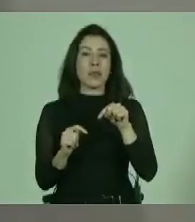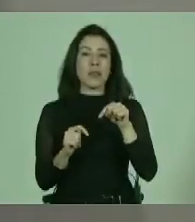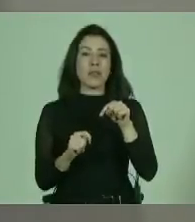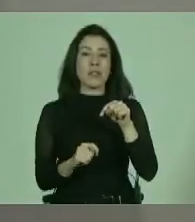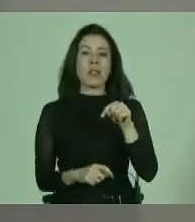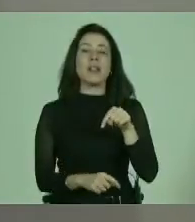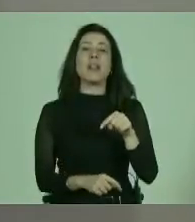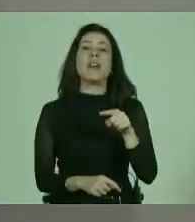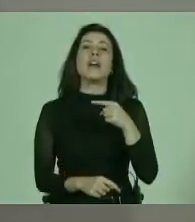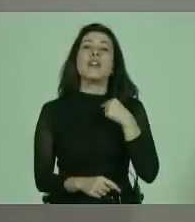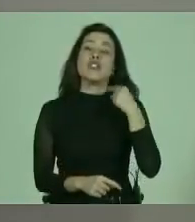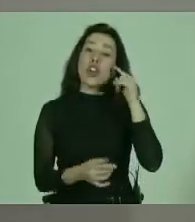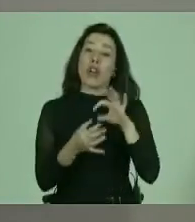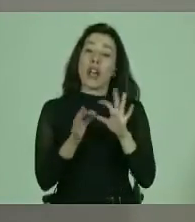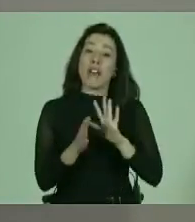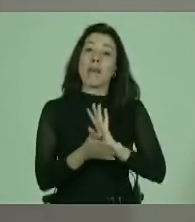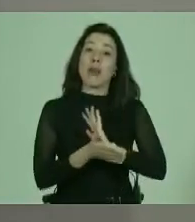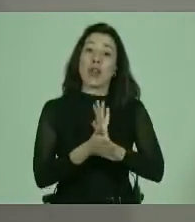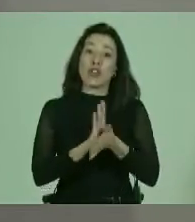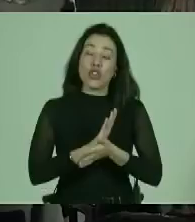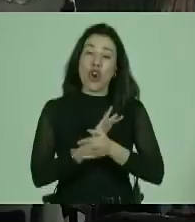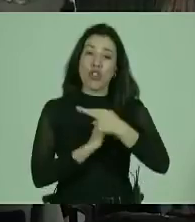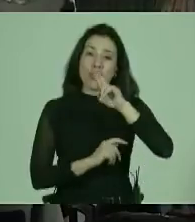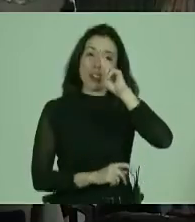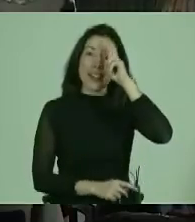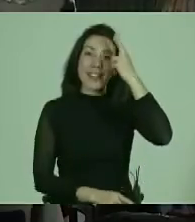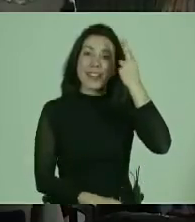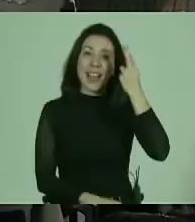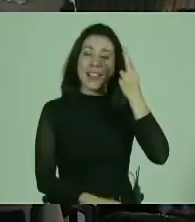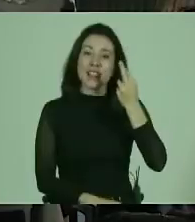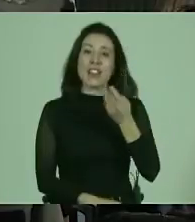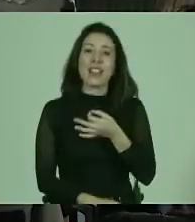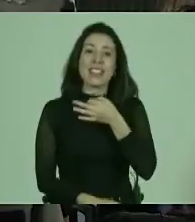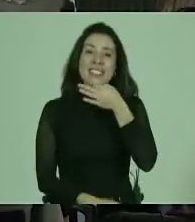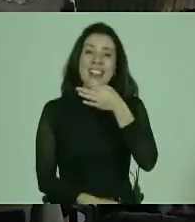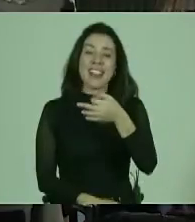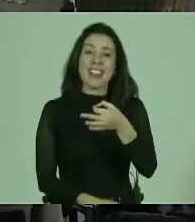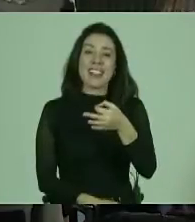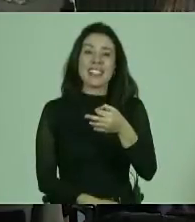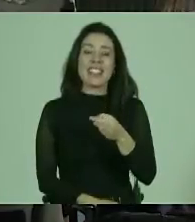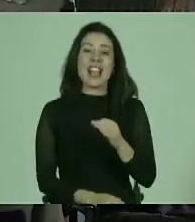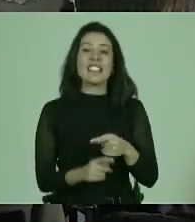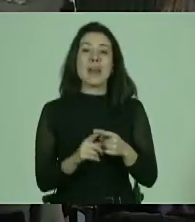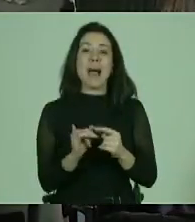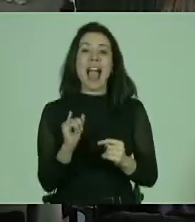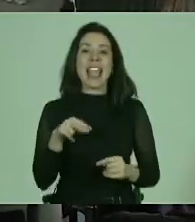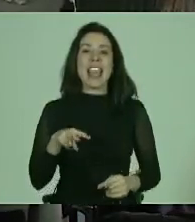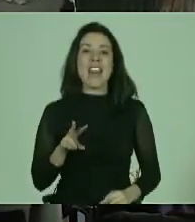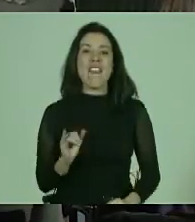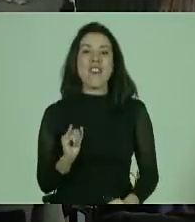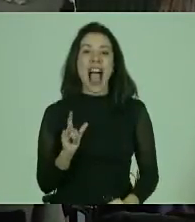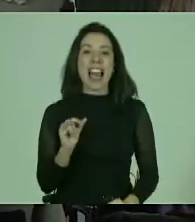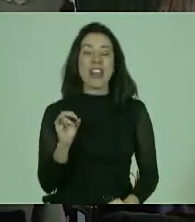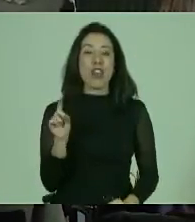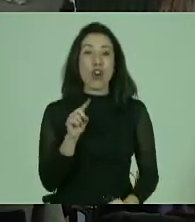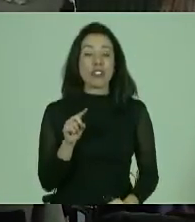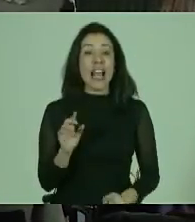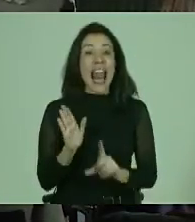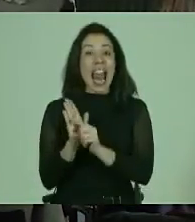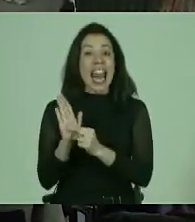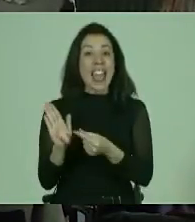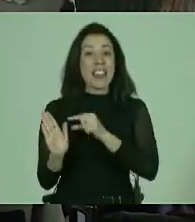pero fíjense que todos venimos de una tradición en la cual se hablaba de inválidos la legislación española de 63